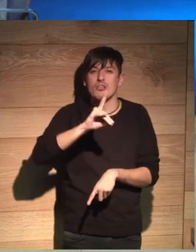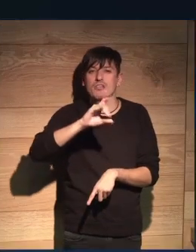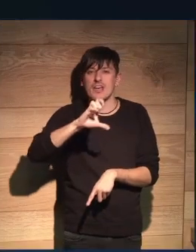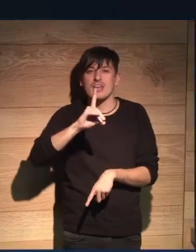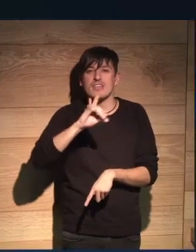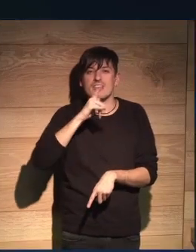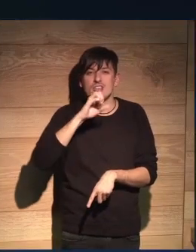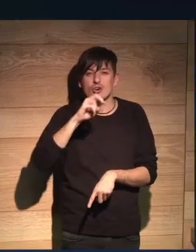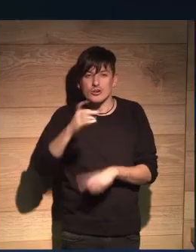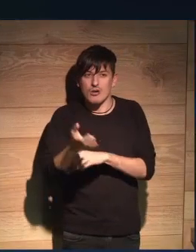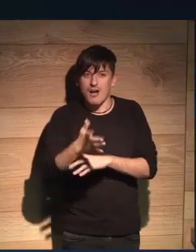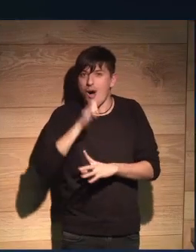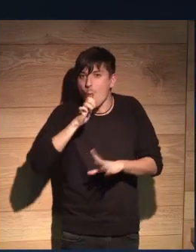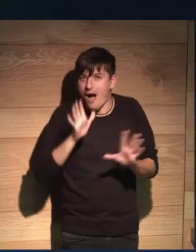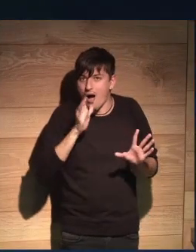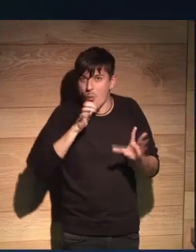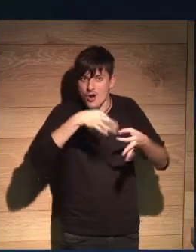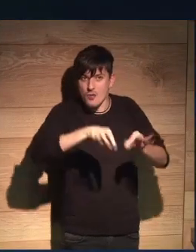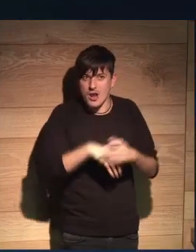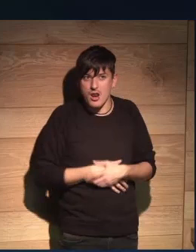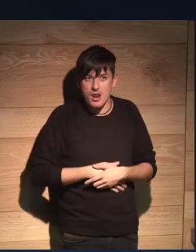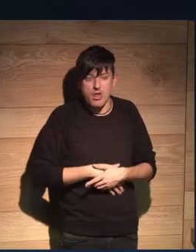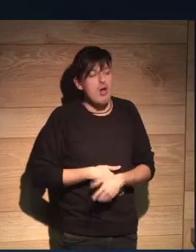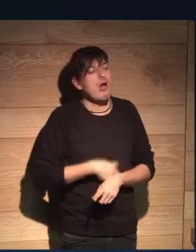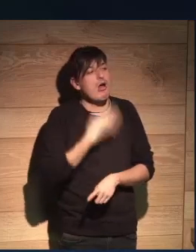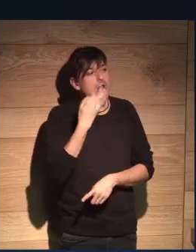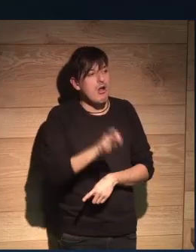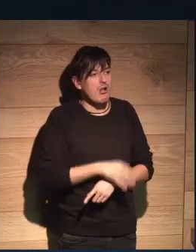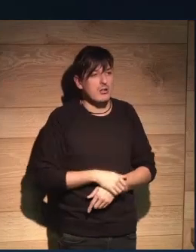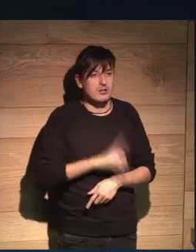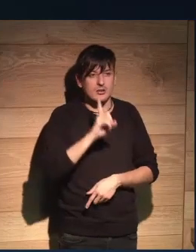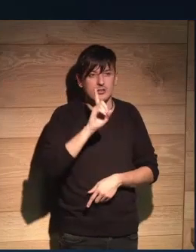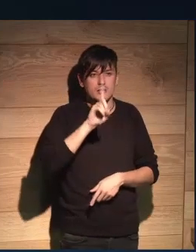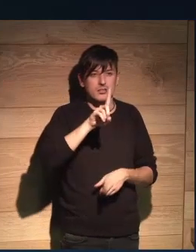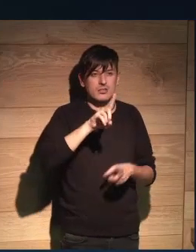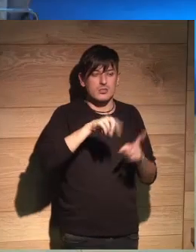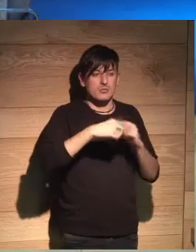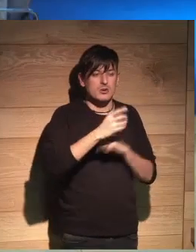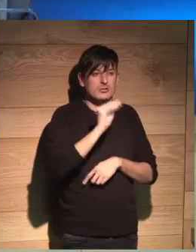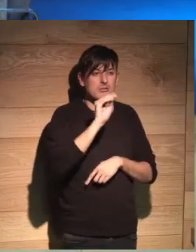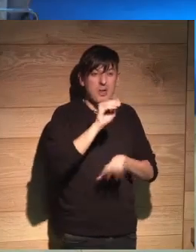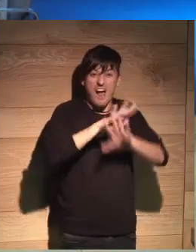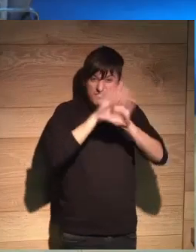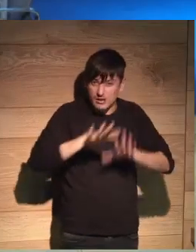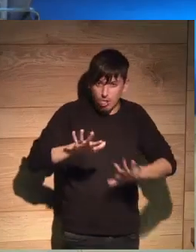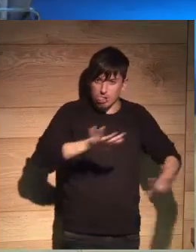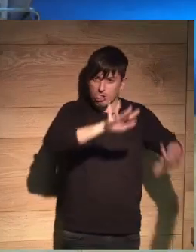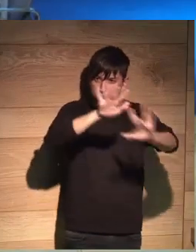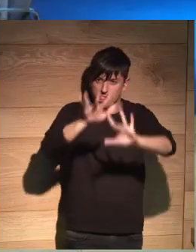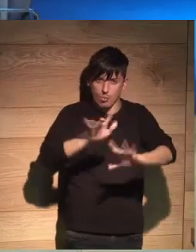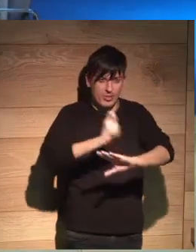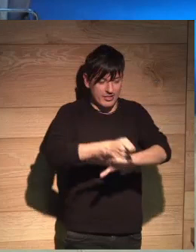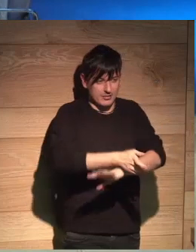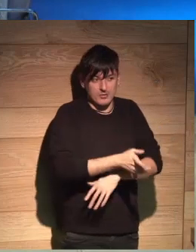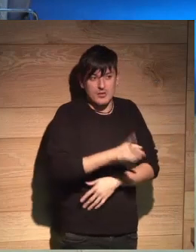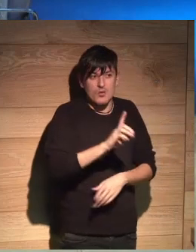Digo, agua. Ya. Y luego le conté, y luego hizo una pregunta horrible. Le iba a preguntar si convenció a la jueza, pero vamos. Luego hizo